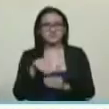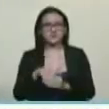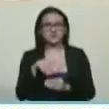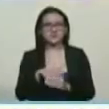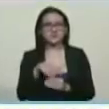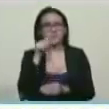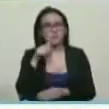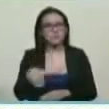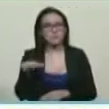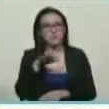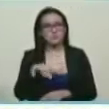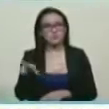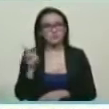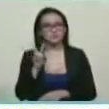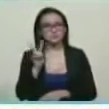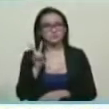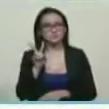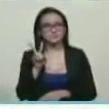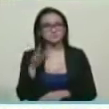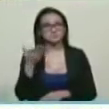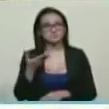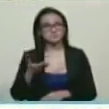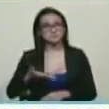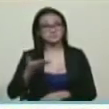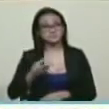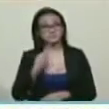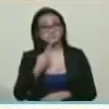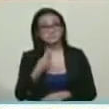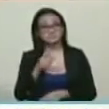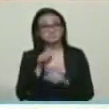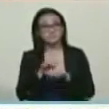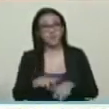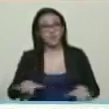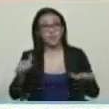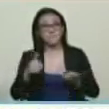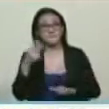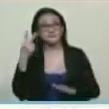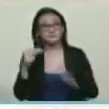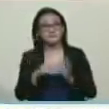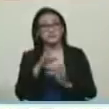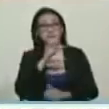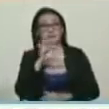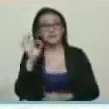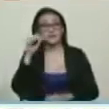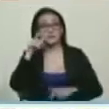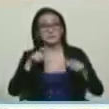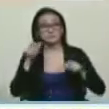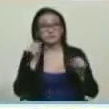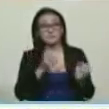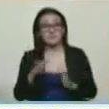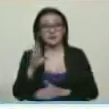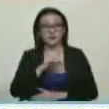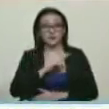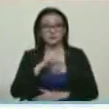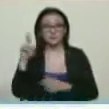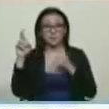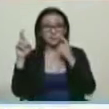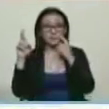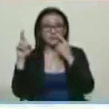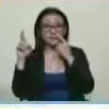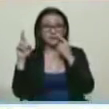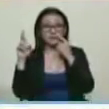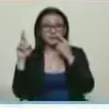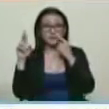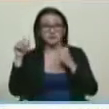del pueblo venezolano. Es importante resaltar también que están desplegados más de 7500 funcionarios del Plan República en esta